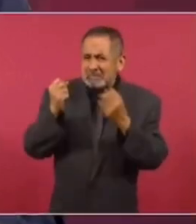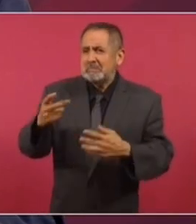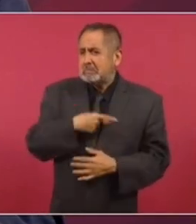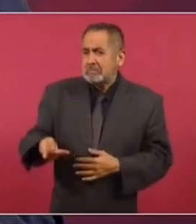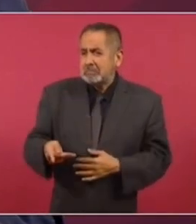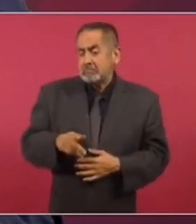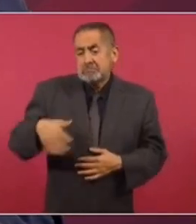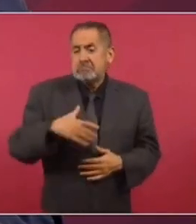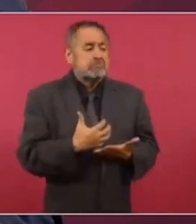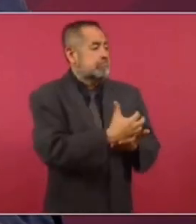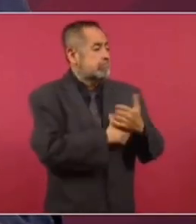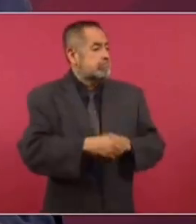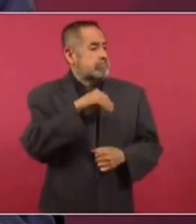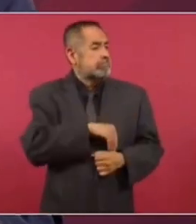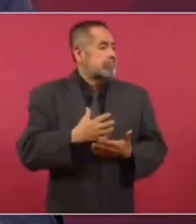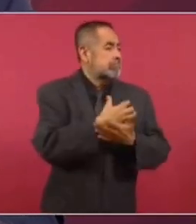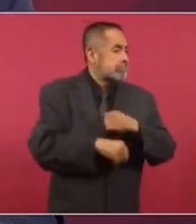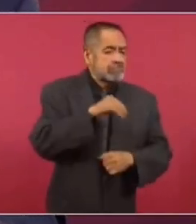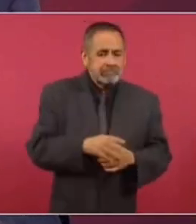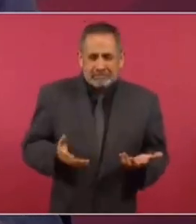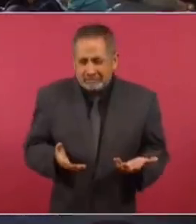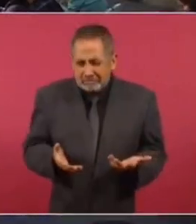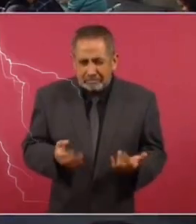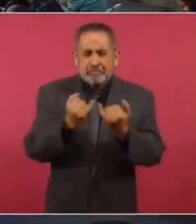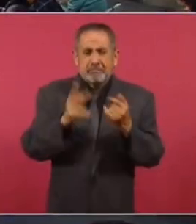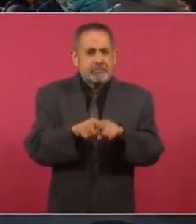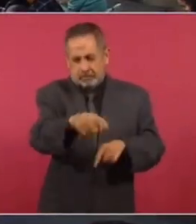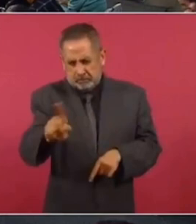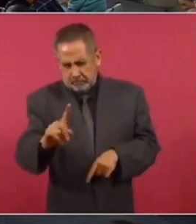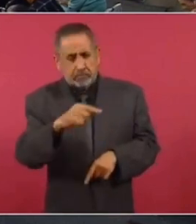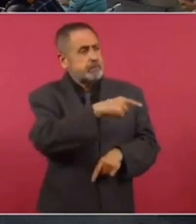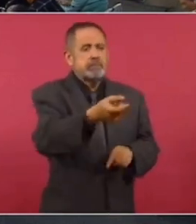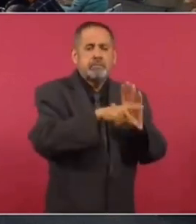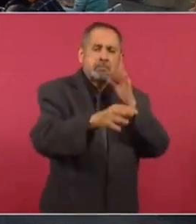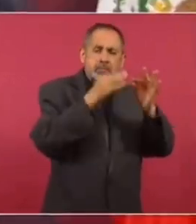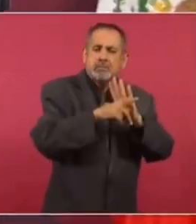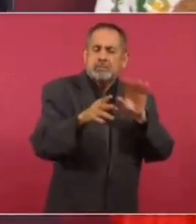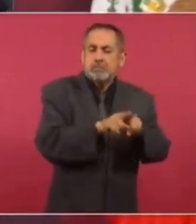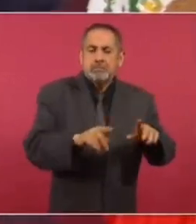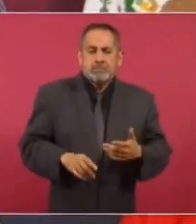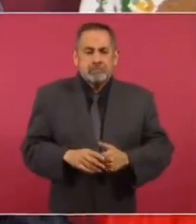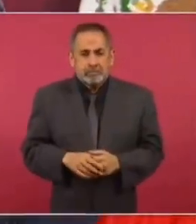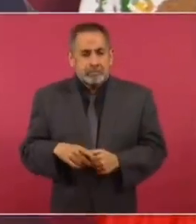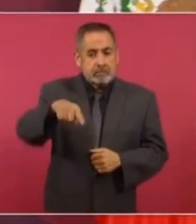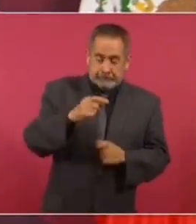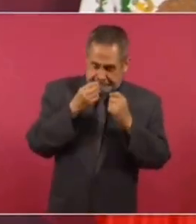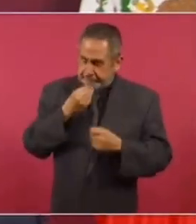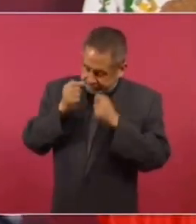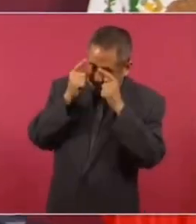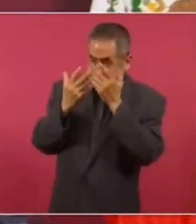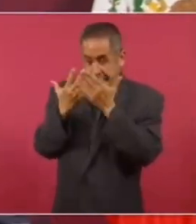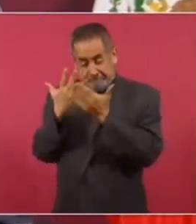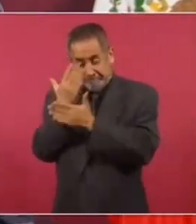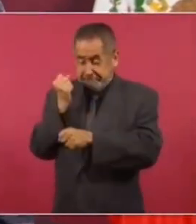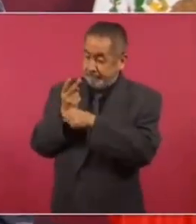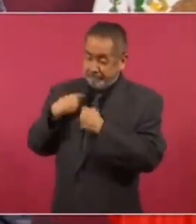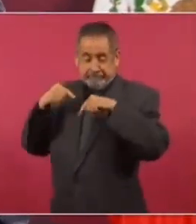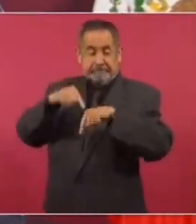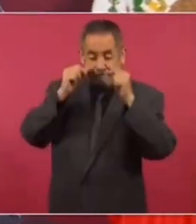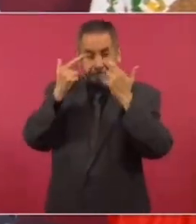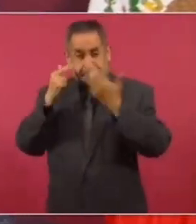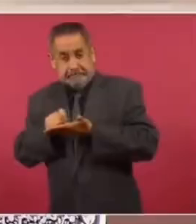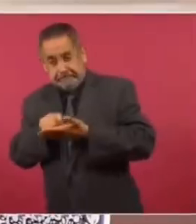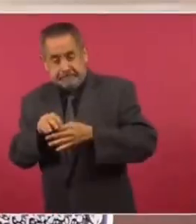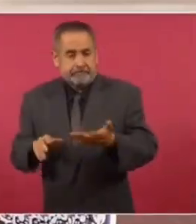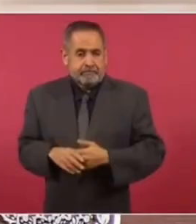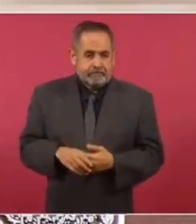pobreza es como los periodistas no ustedes tienen que levantar a las cinco de la mañana ni